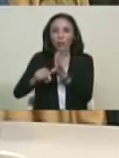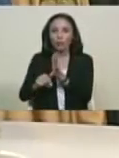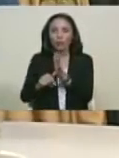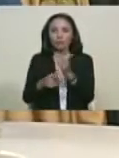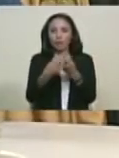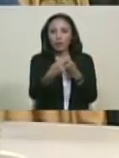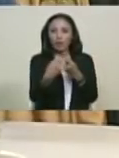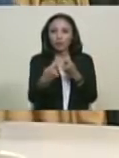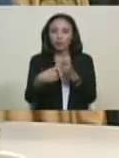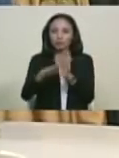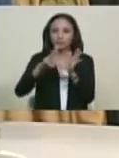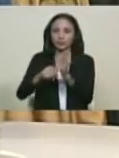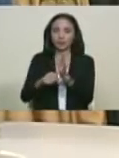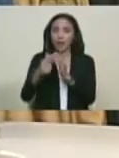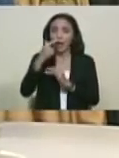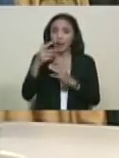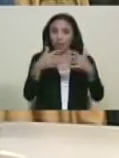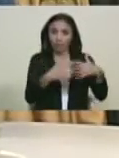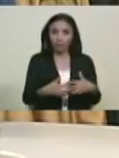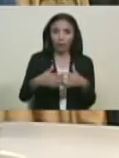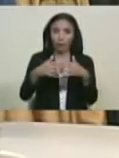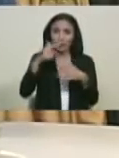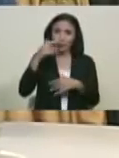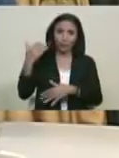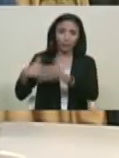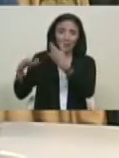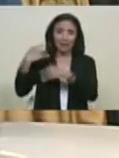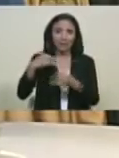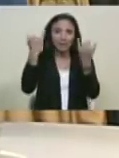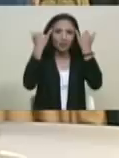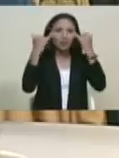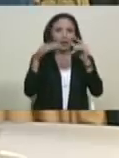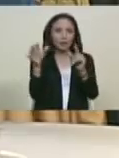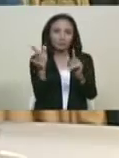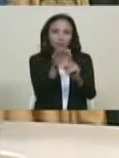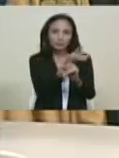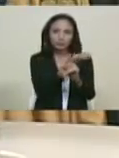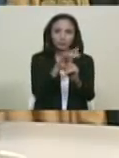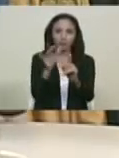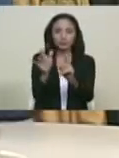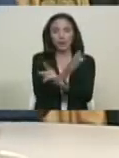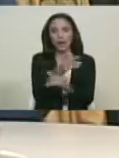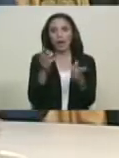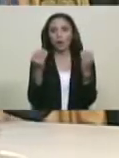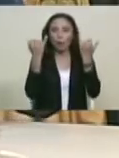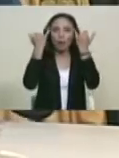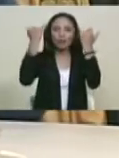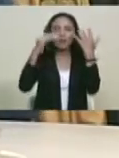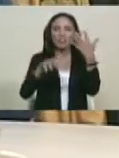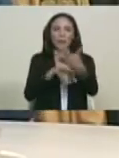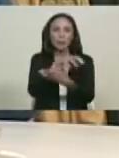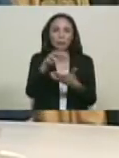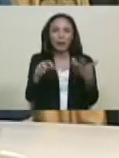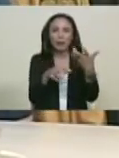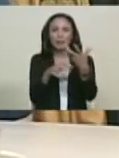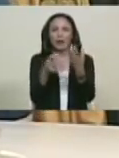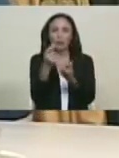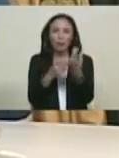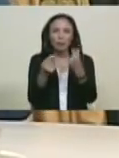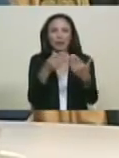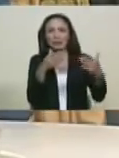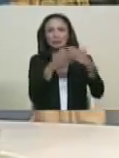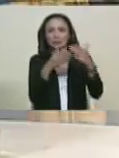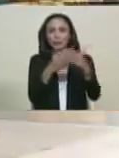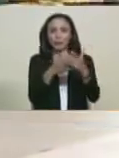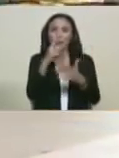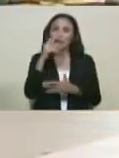desde el capitalismo neoliberal a partir de la guerra económica desde